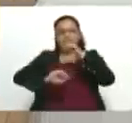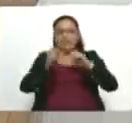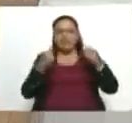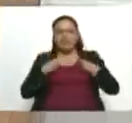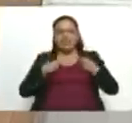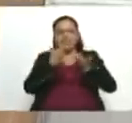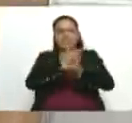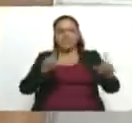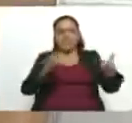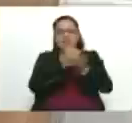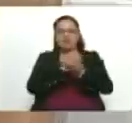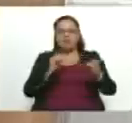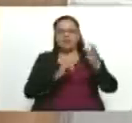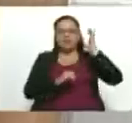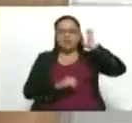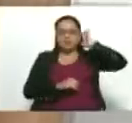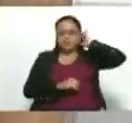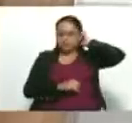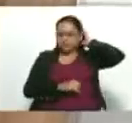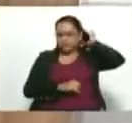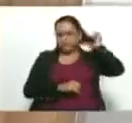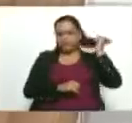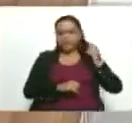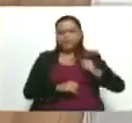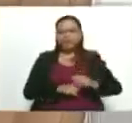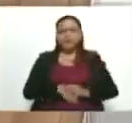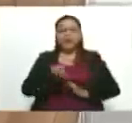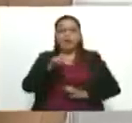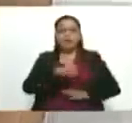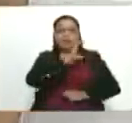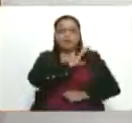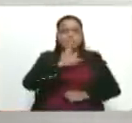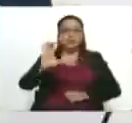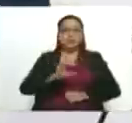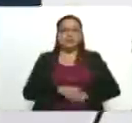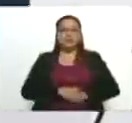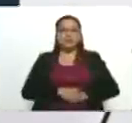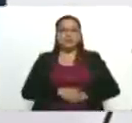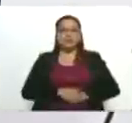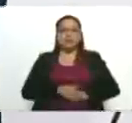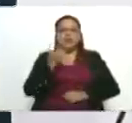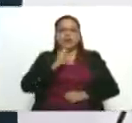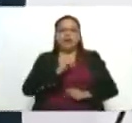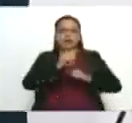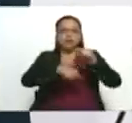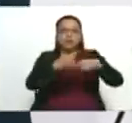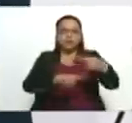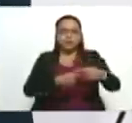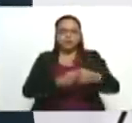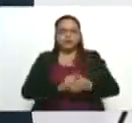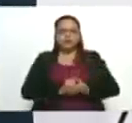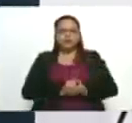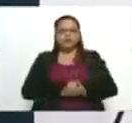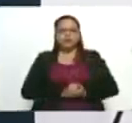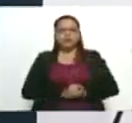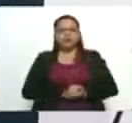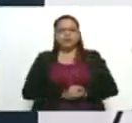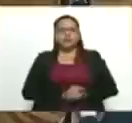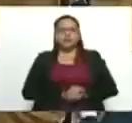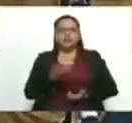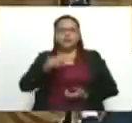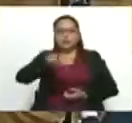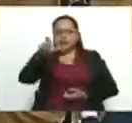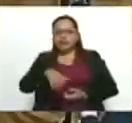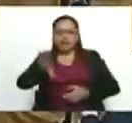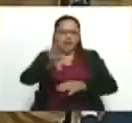la independencia, la soberanía, que son víctimas. Hay un cantante